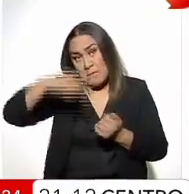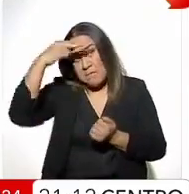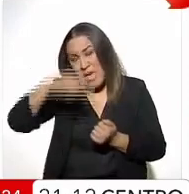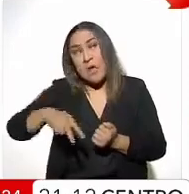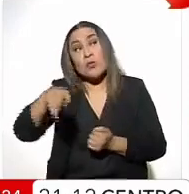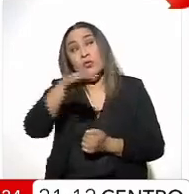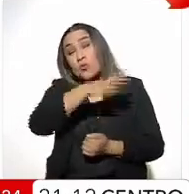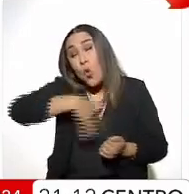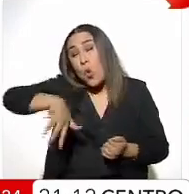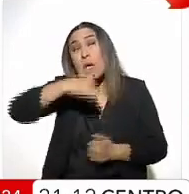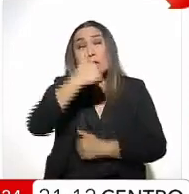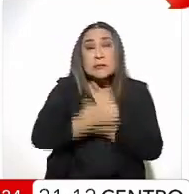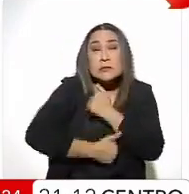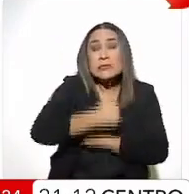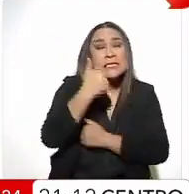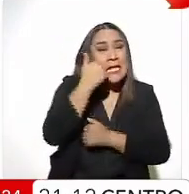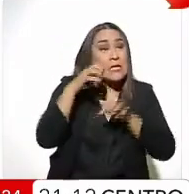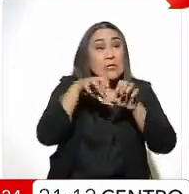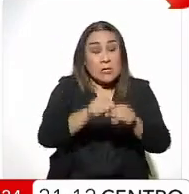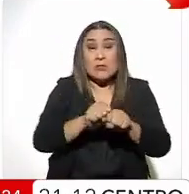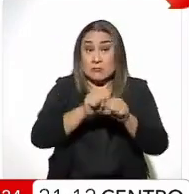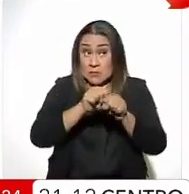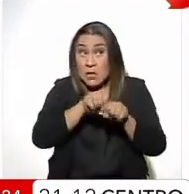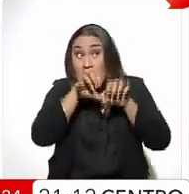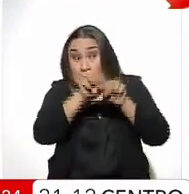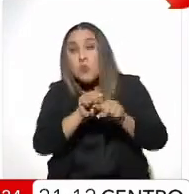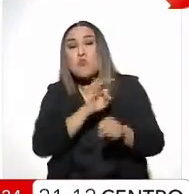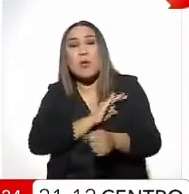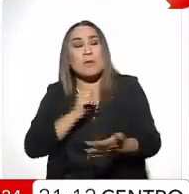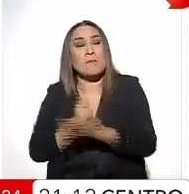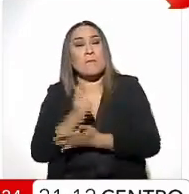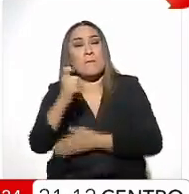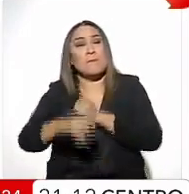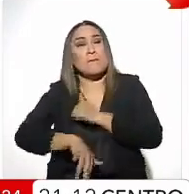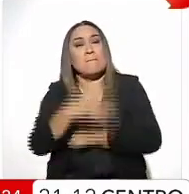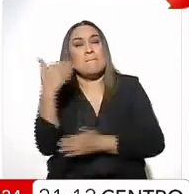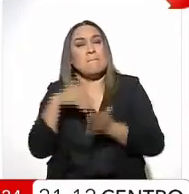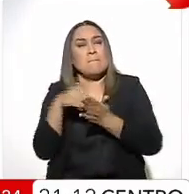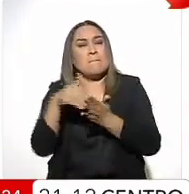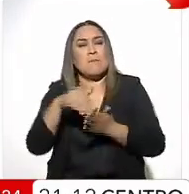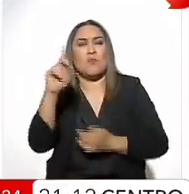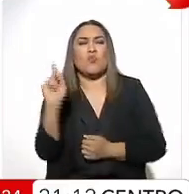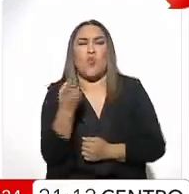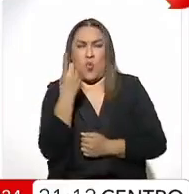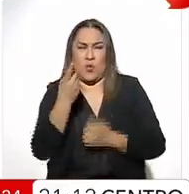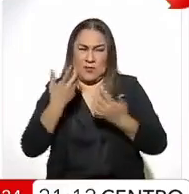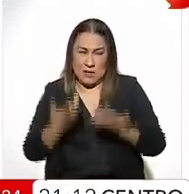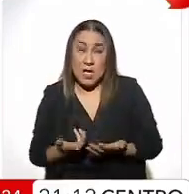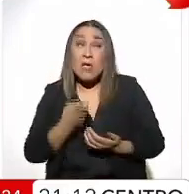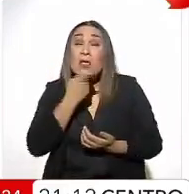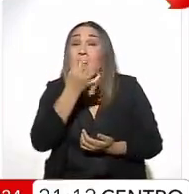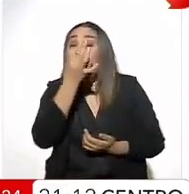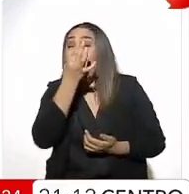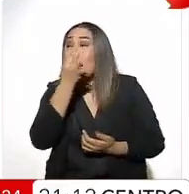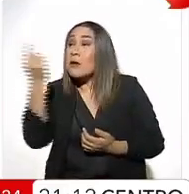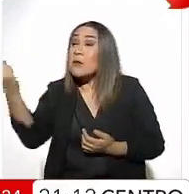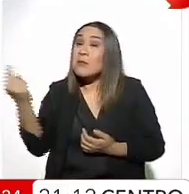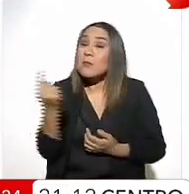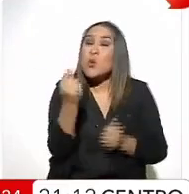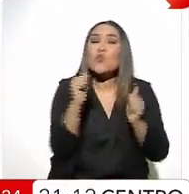tiene una recompensa de 15 millones de dólares y llega a un sitio con nada más